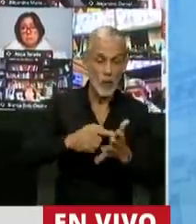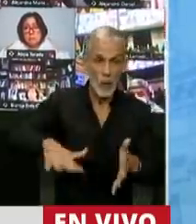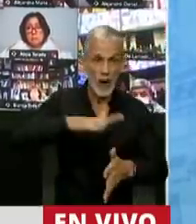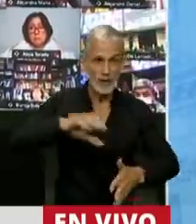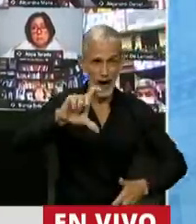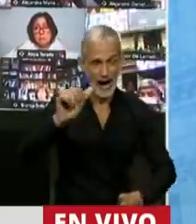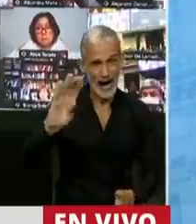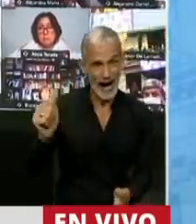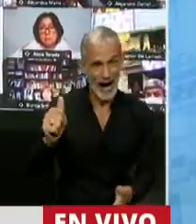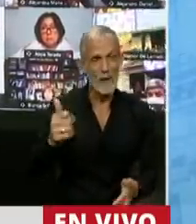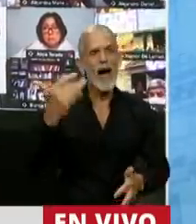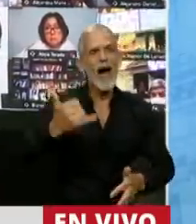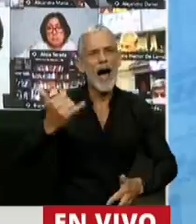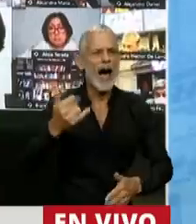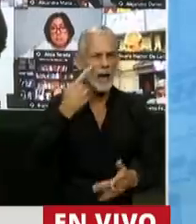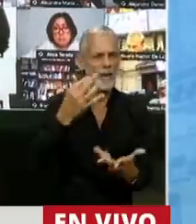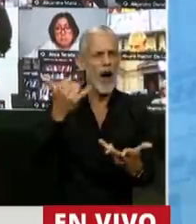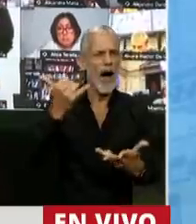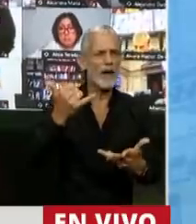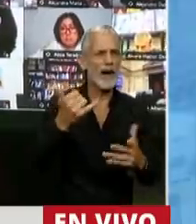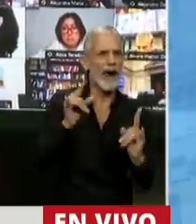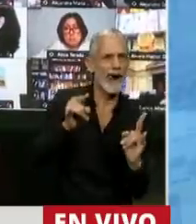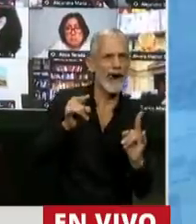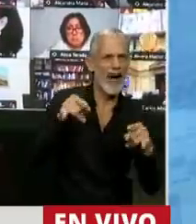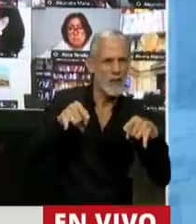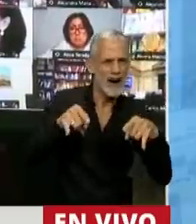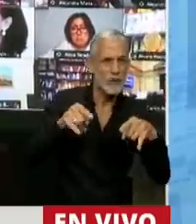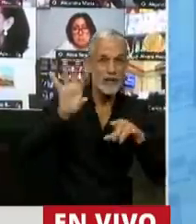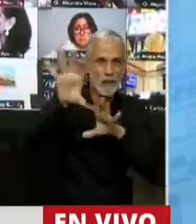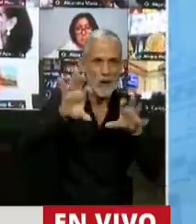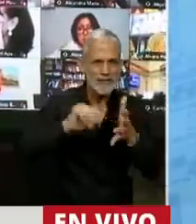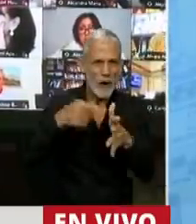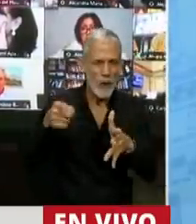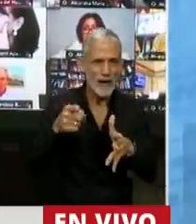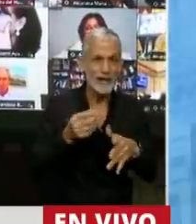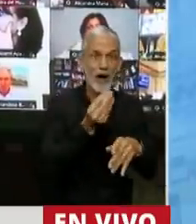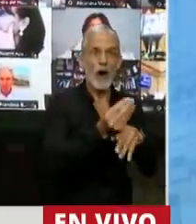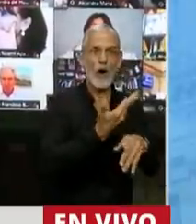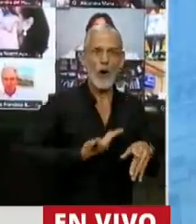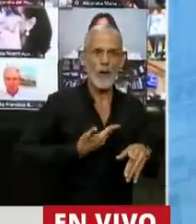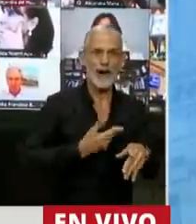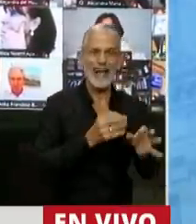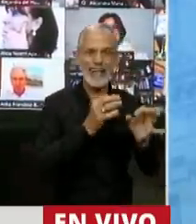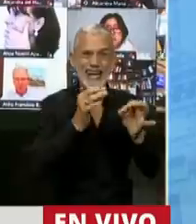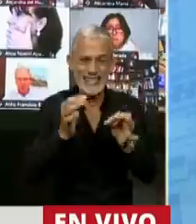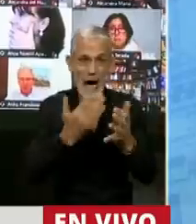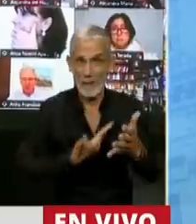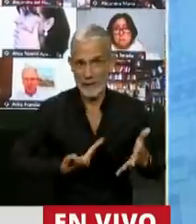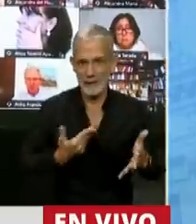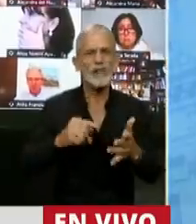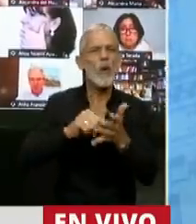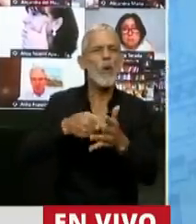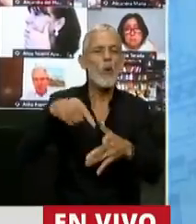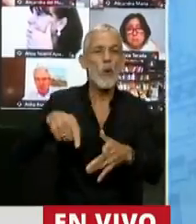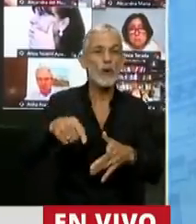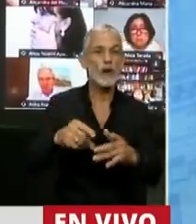tiene... Vieron que dicen que hay una maldición en la provincia de Buenos Aires, que ningún gobernador llega presidente. En la Ciudad de Buenos